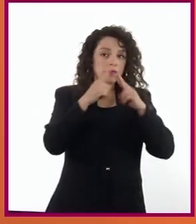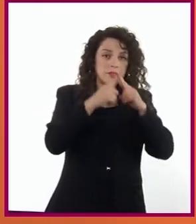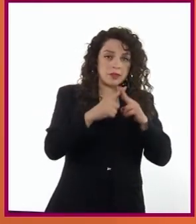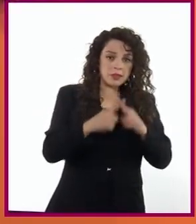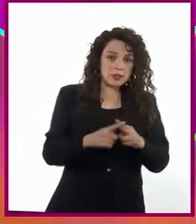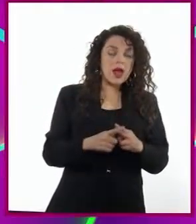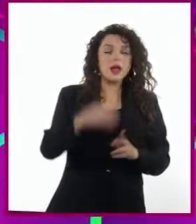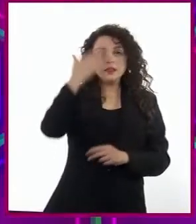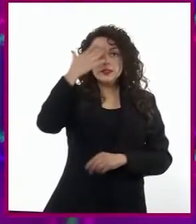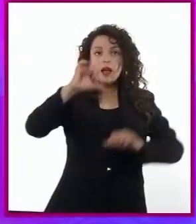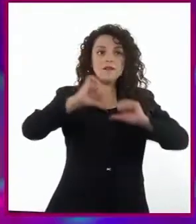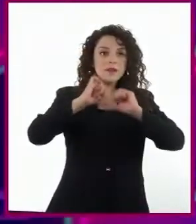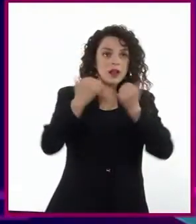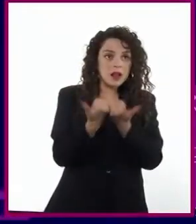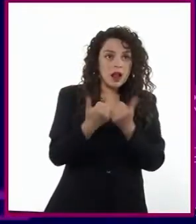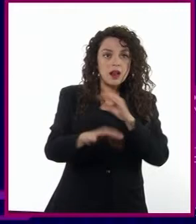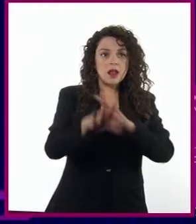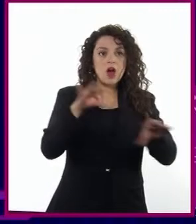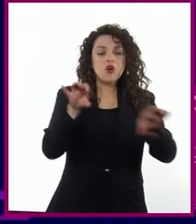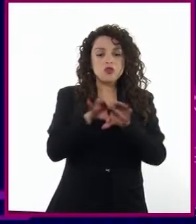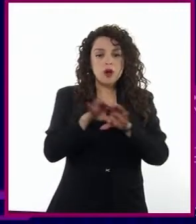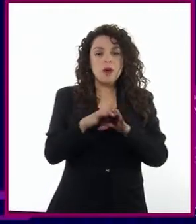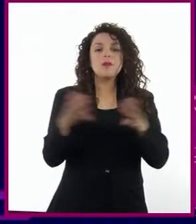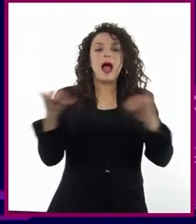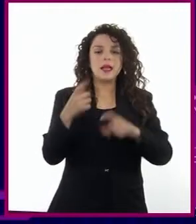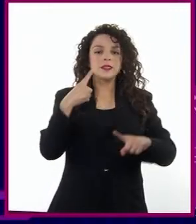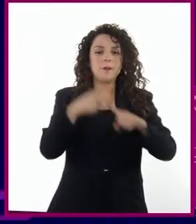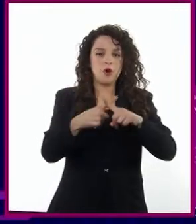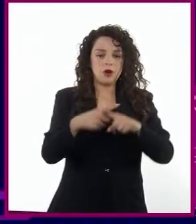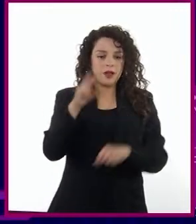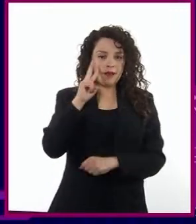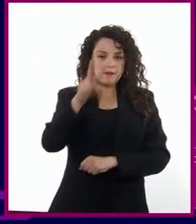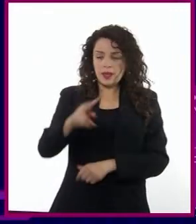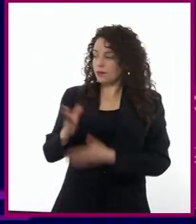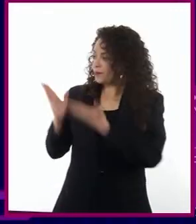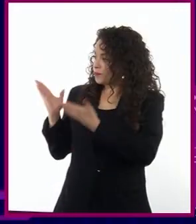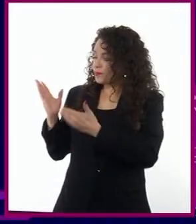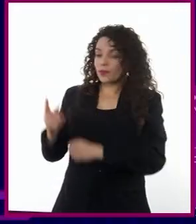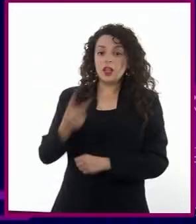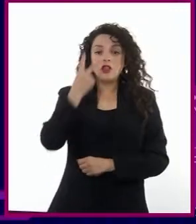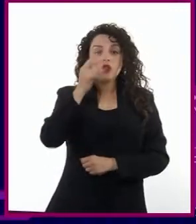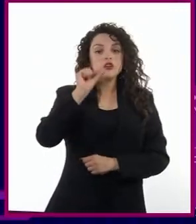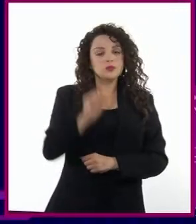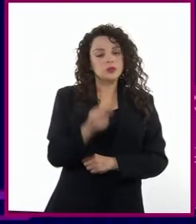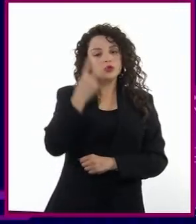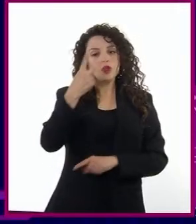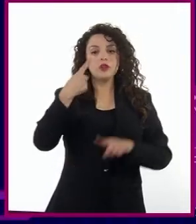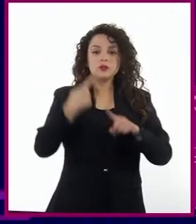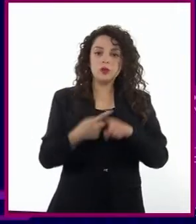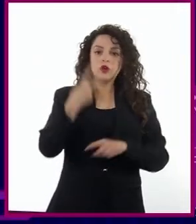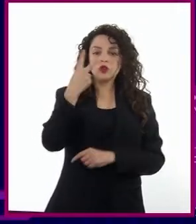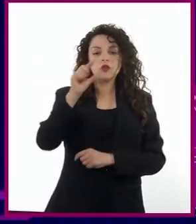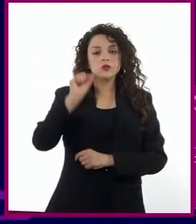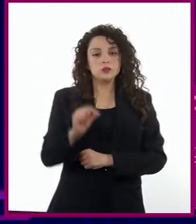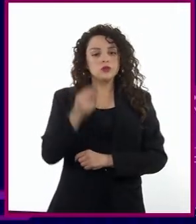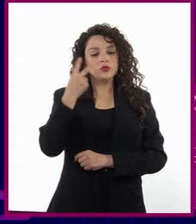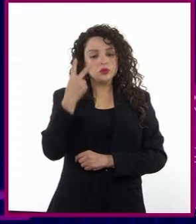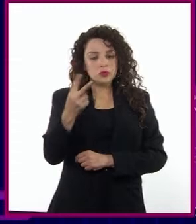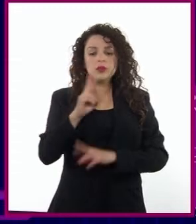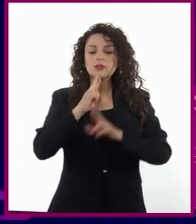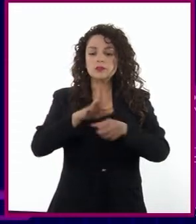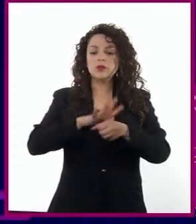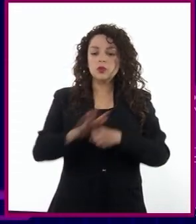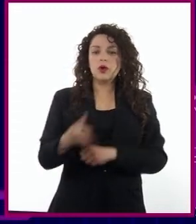su área multiplicando 2.2 metros por 2.2 metros, que es igual a